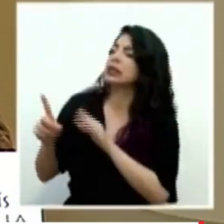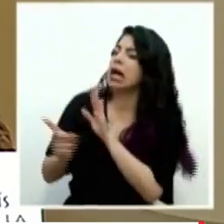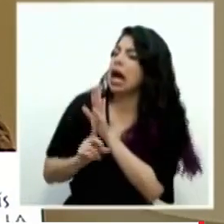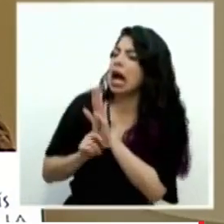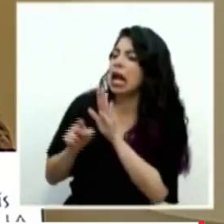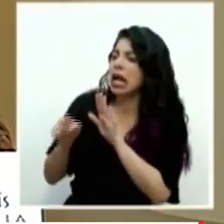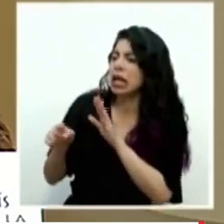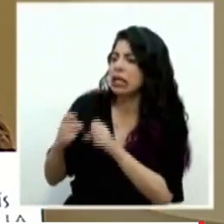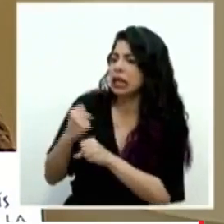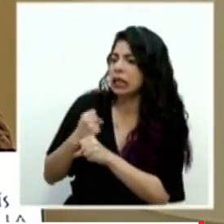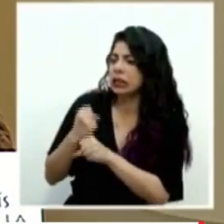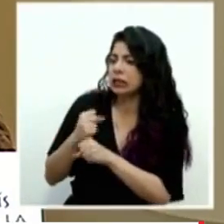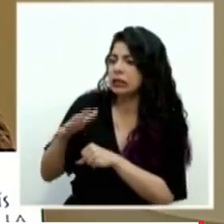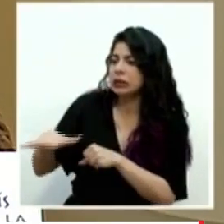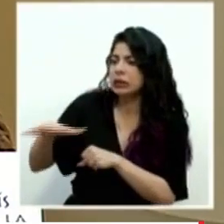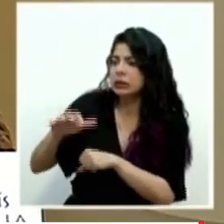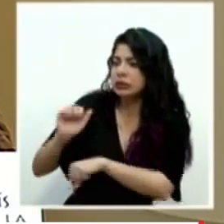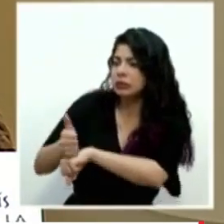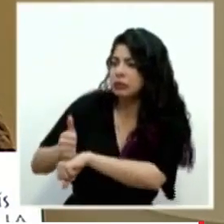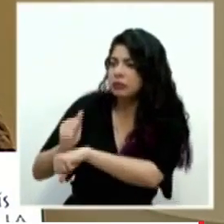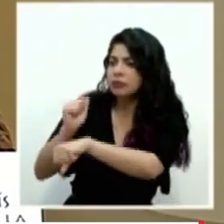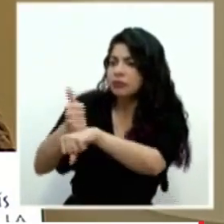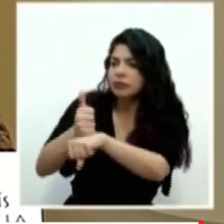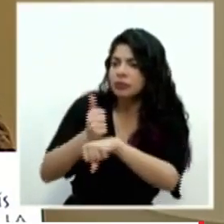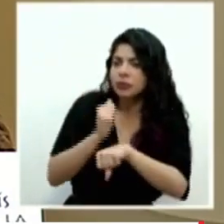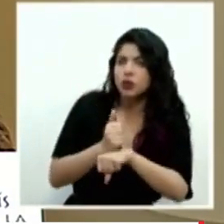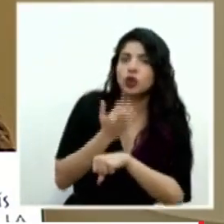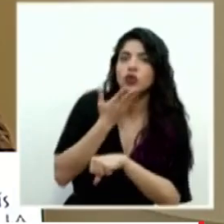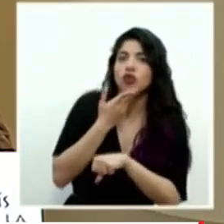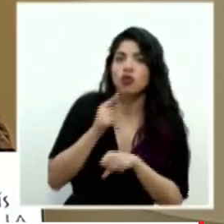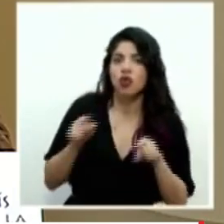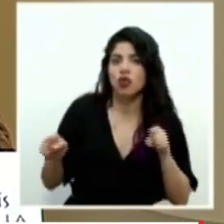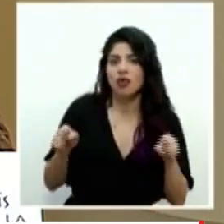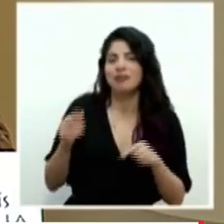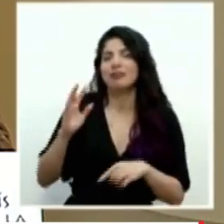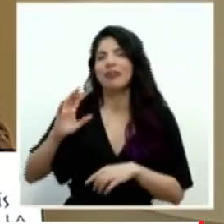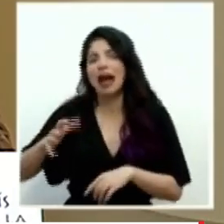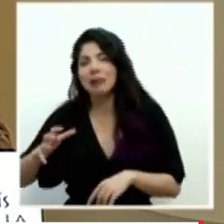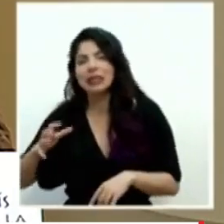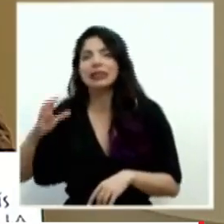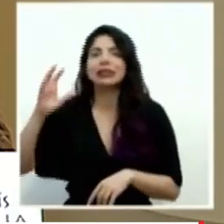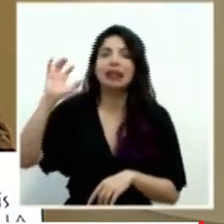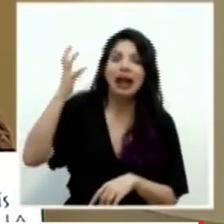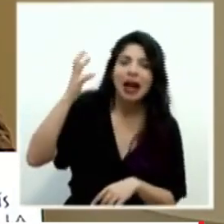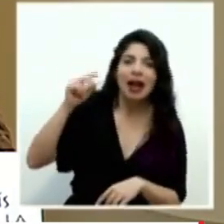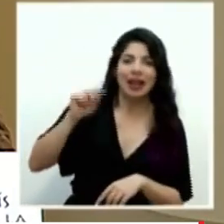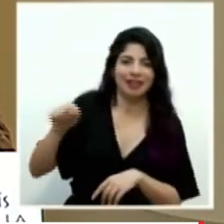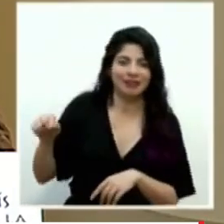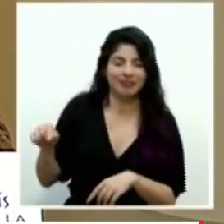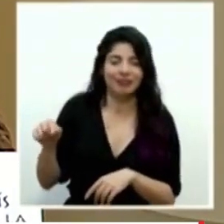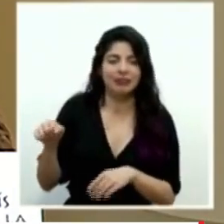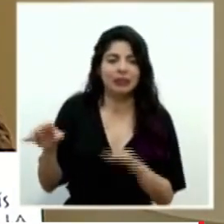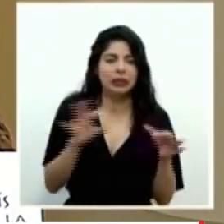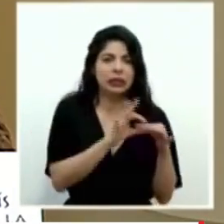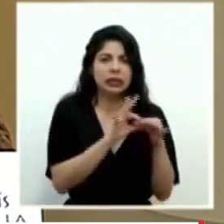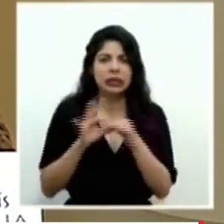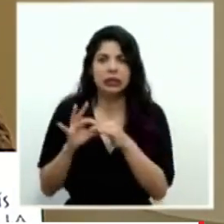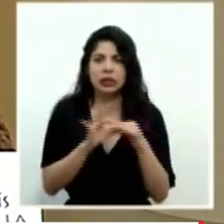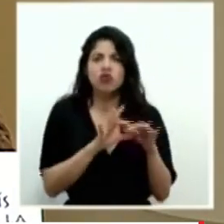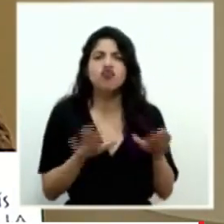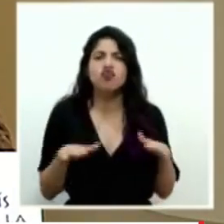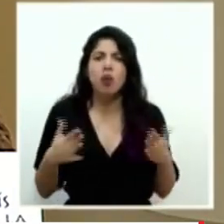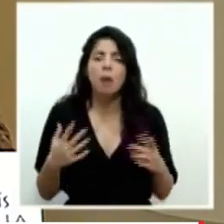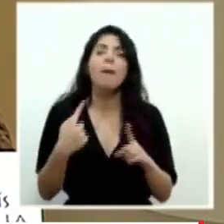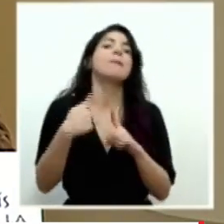alertas operacionales que estamos estableciendo, esta condición de alerta amarilla, alerta naranja, y cómo se